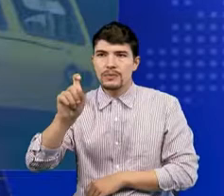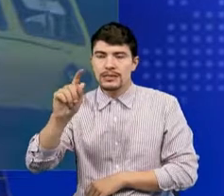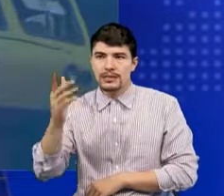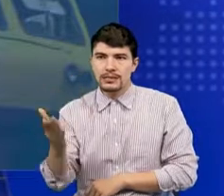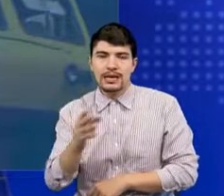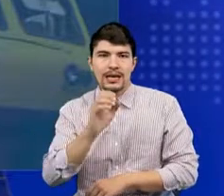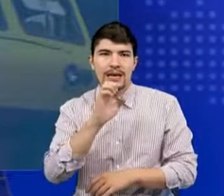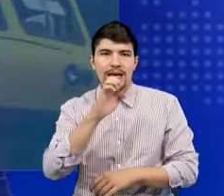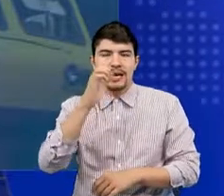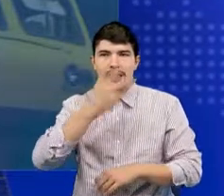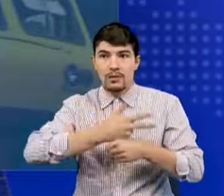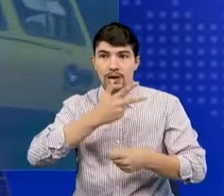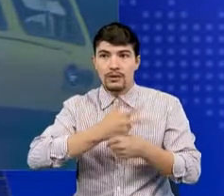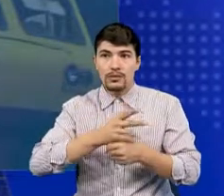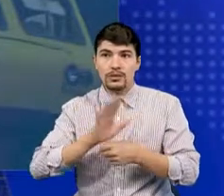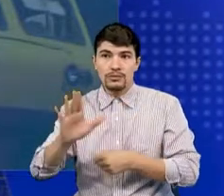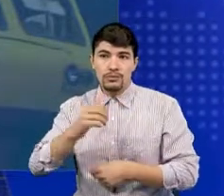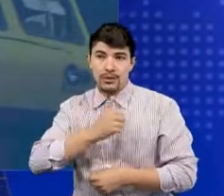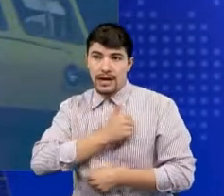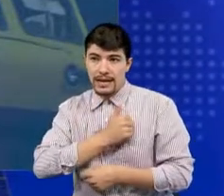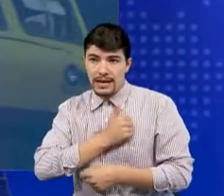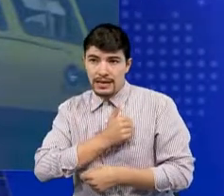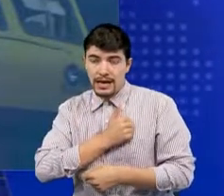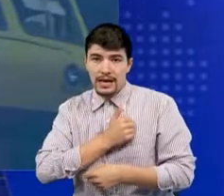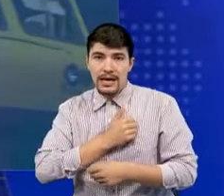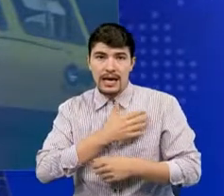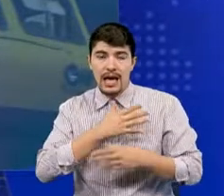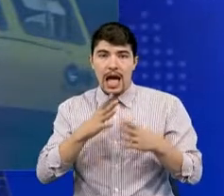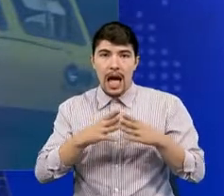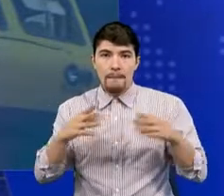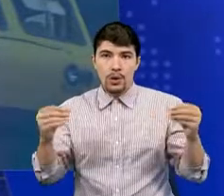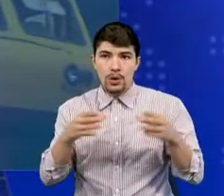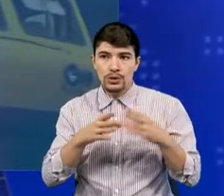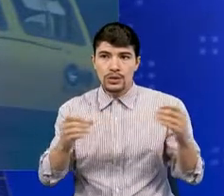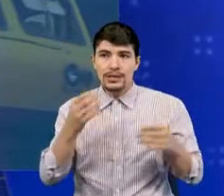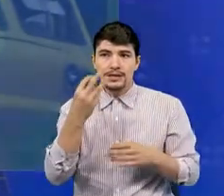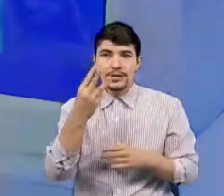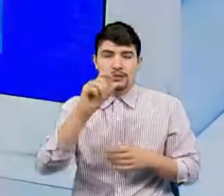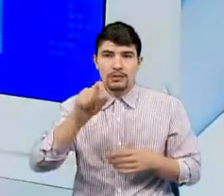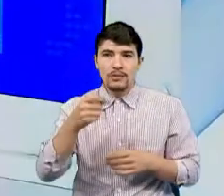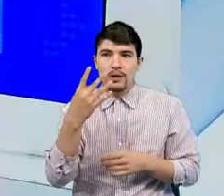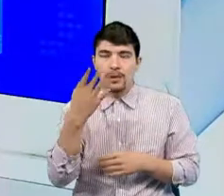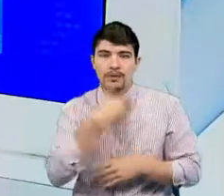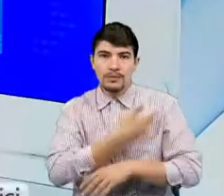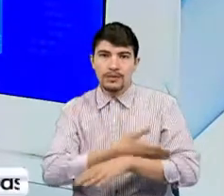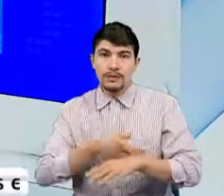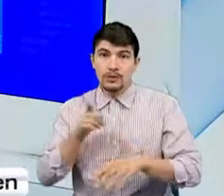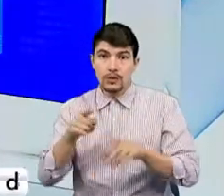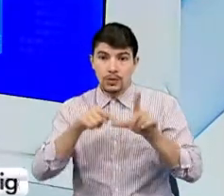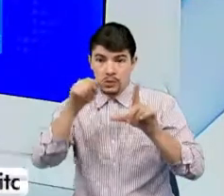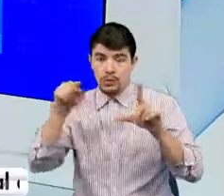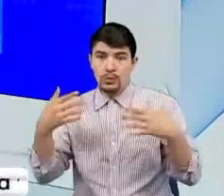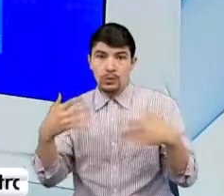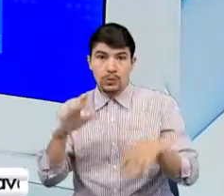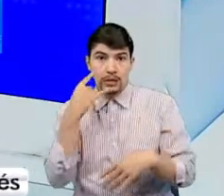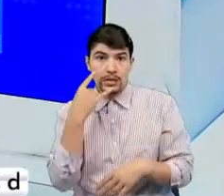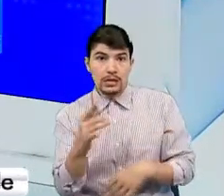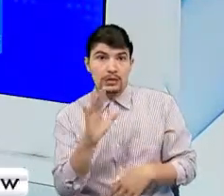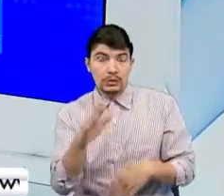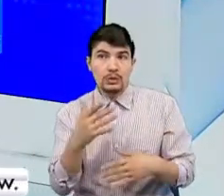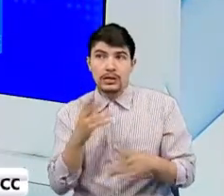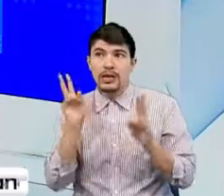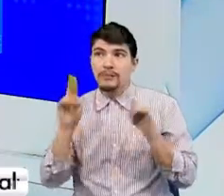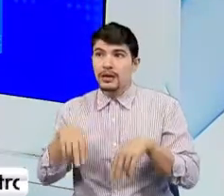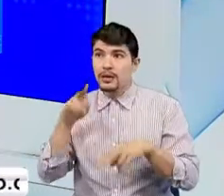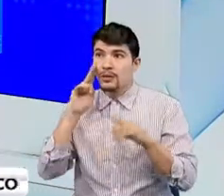6 millones, Canadá 5.6 millones y Japón 3.4 millones. Son unas cifras bastante interesantes. Y